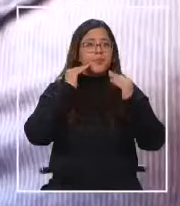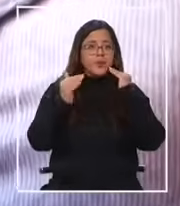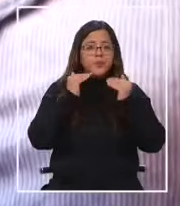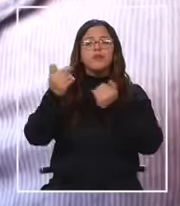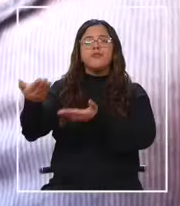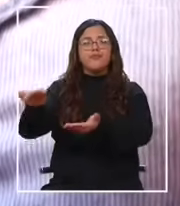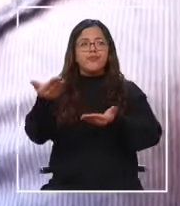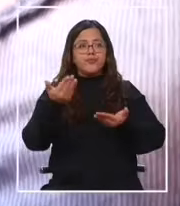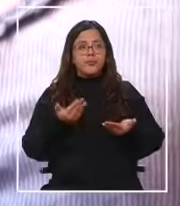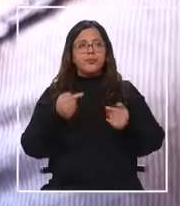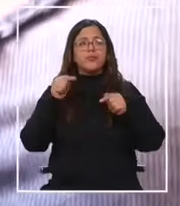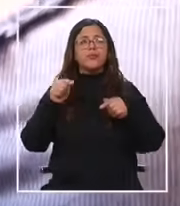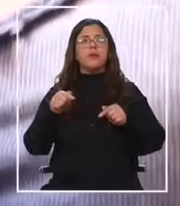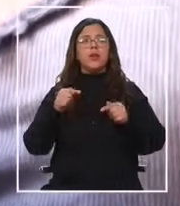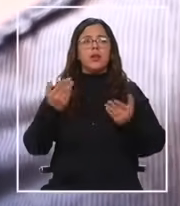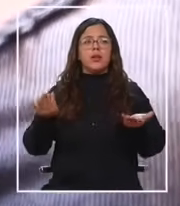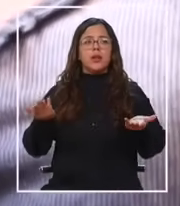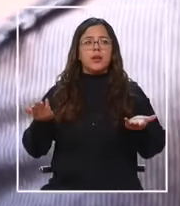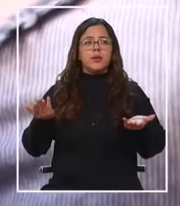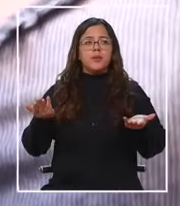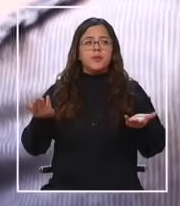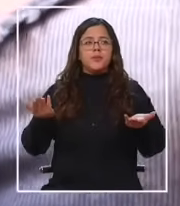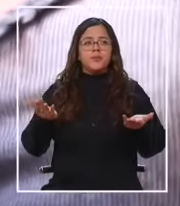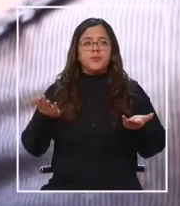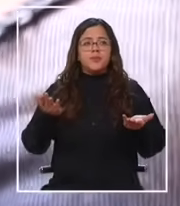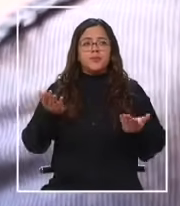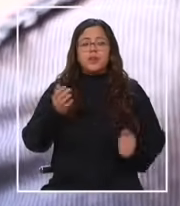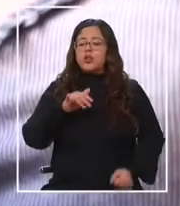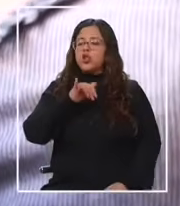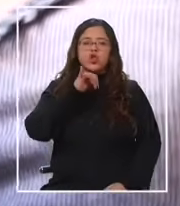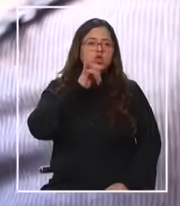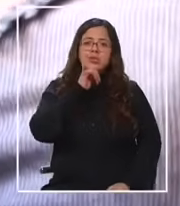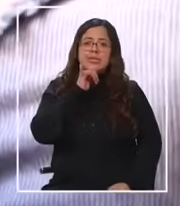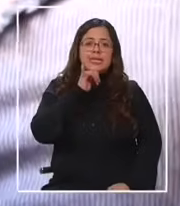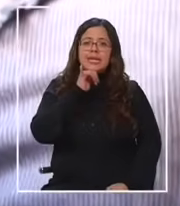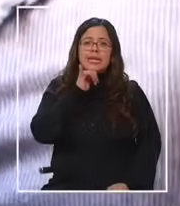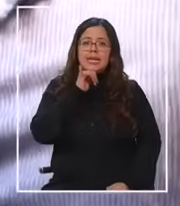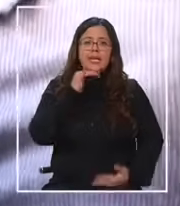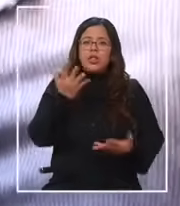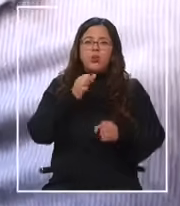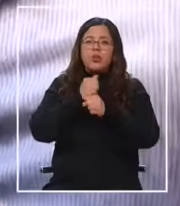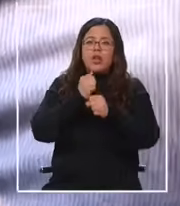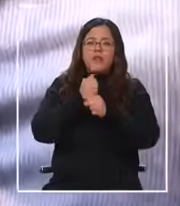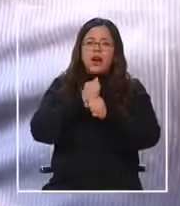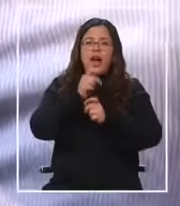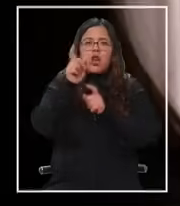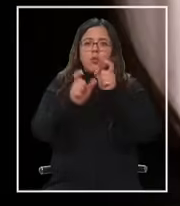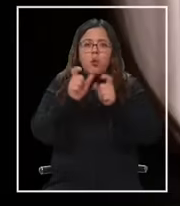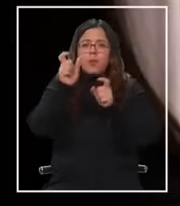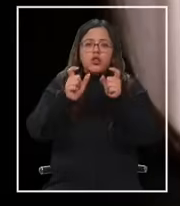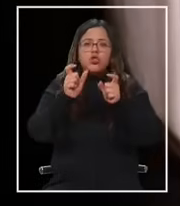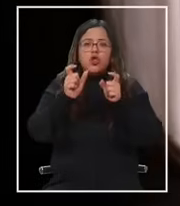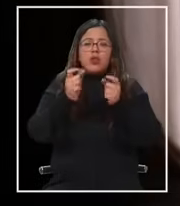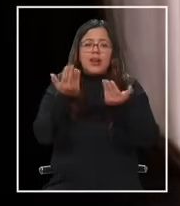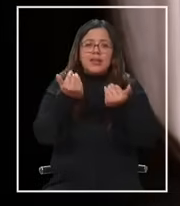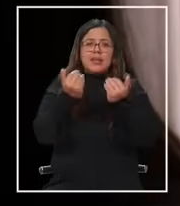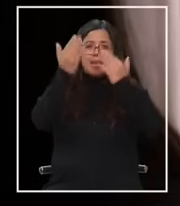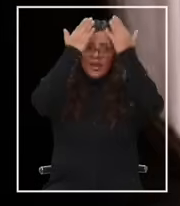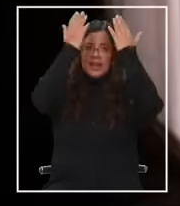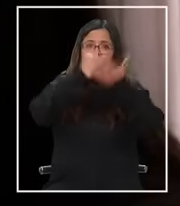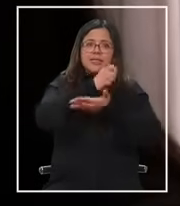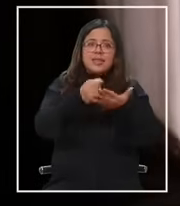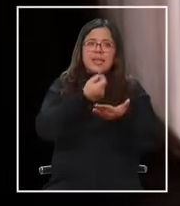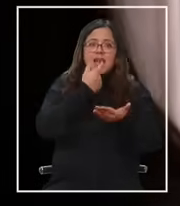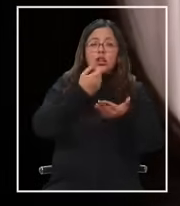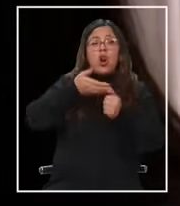recibe. No tengo un conocimiento respecto a cómo trabajar con pacientes psiquiátricos y la mayoría de mis colegas